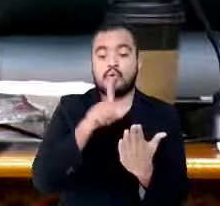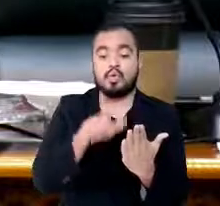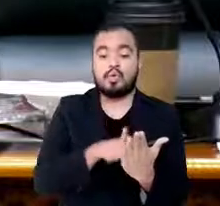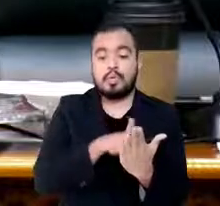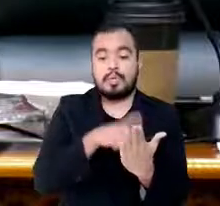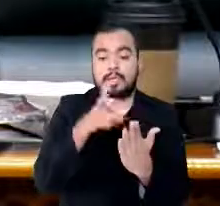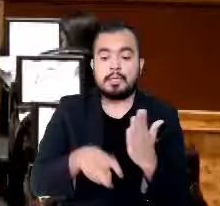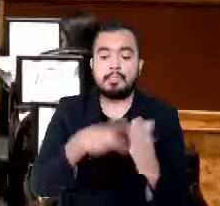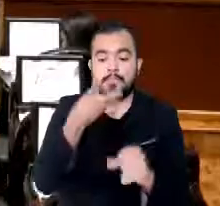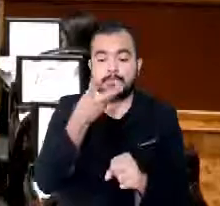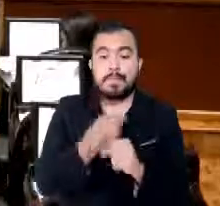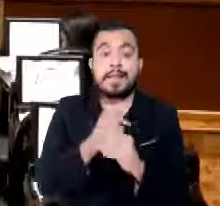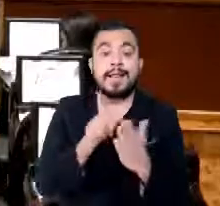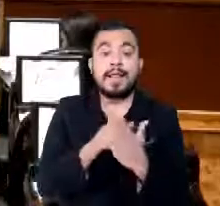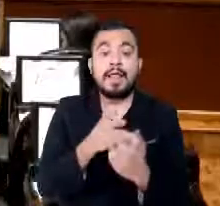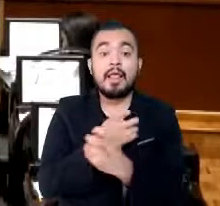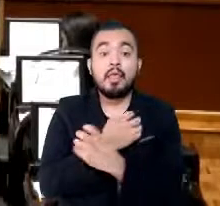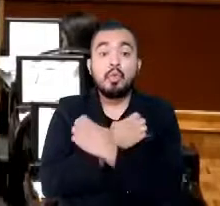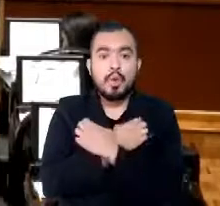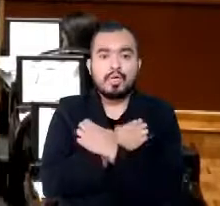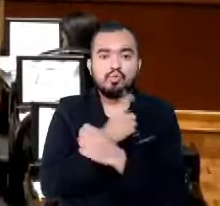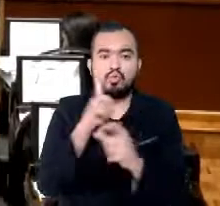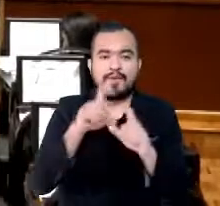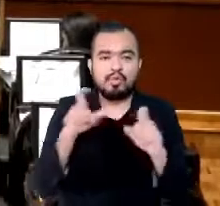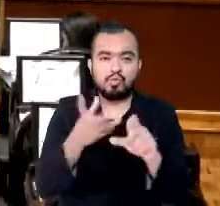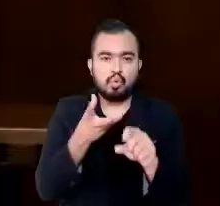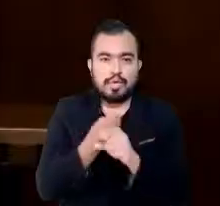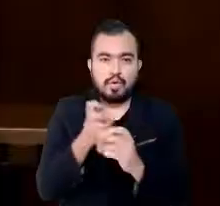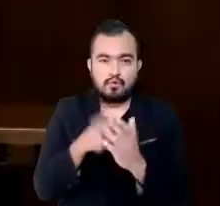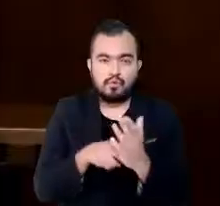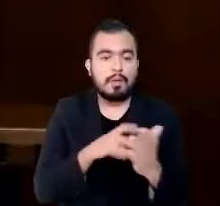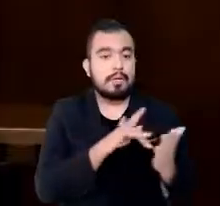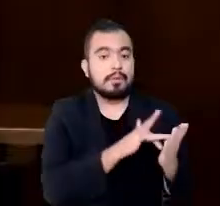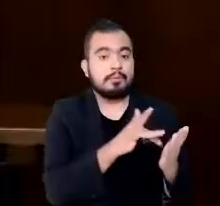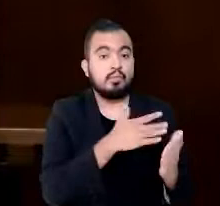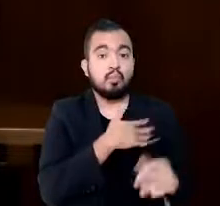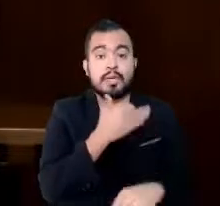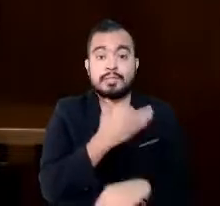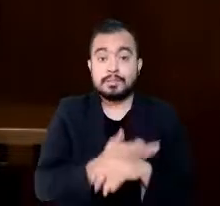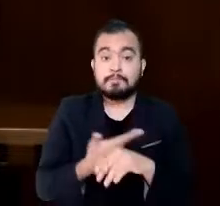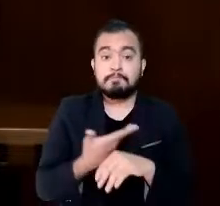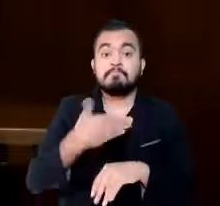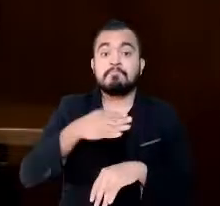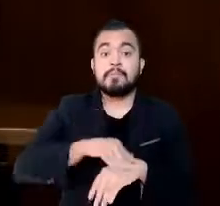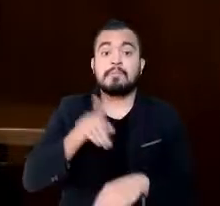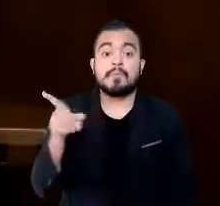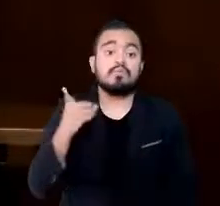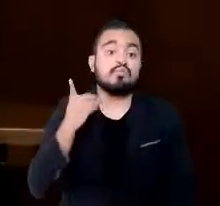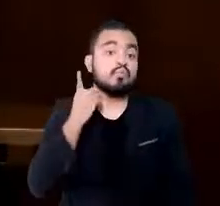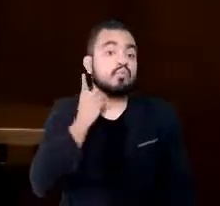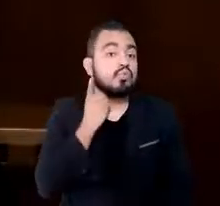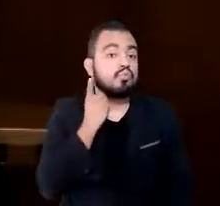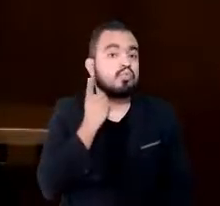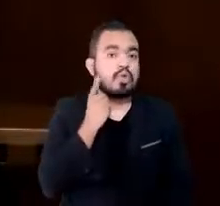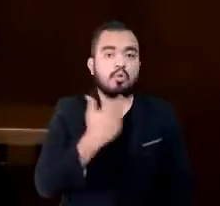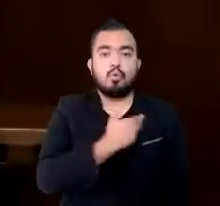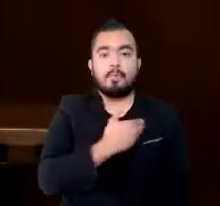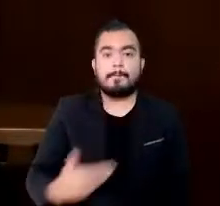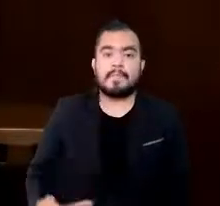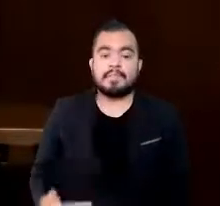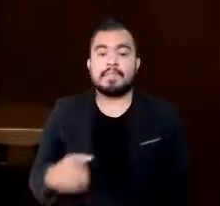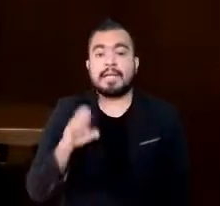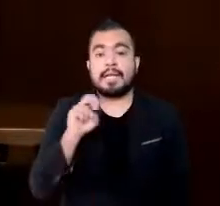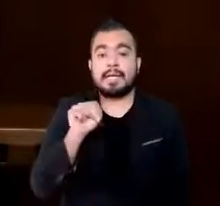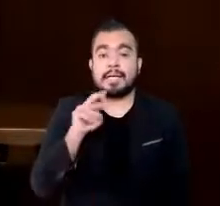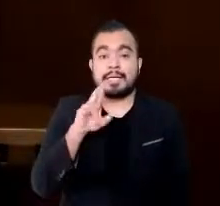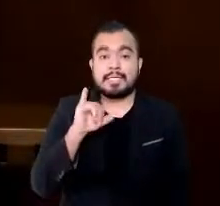fracción de la Ley de Educación del Estado de México. Gracias. Buenas tardes. Con el permiso del diputado presidente Enrique